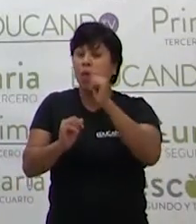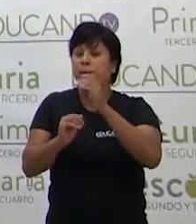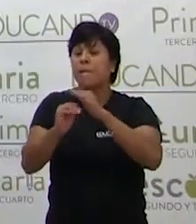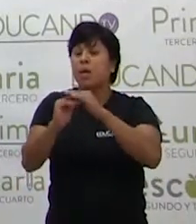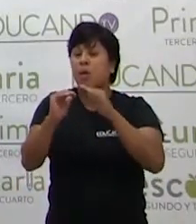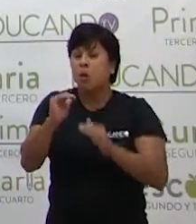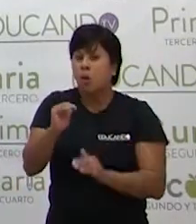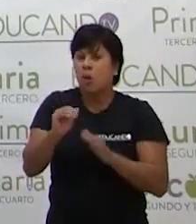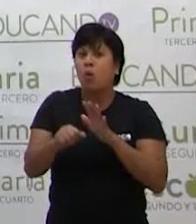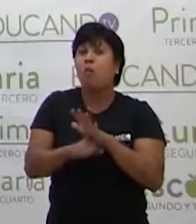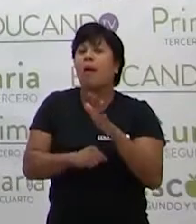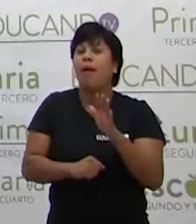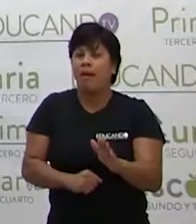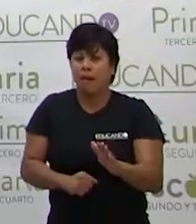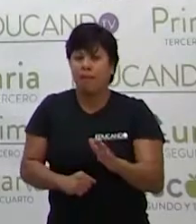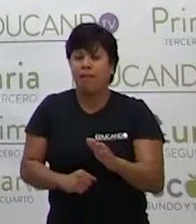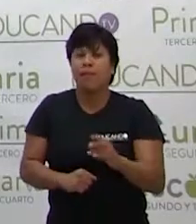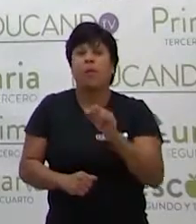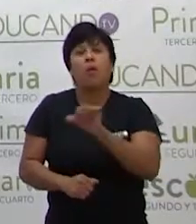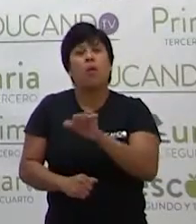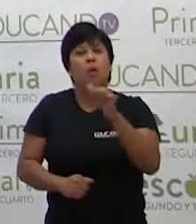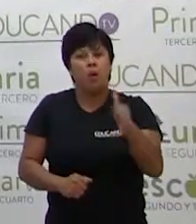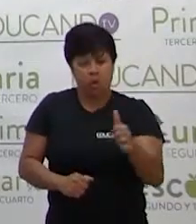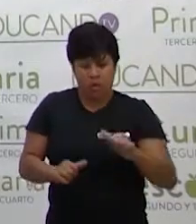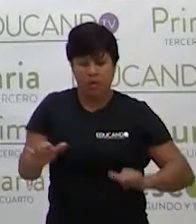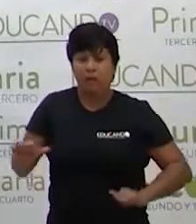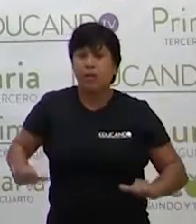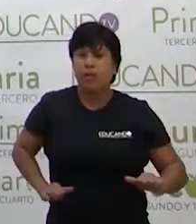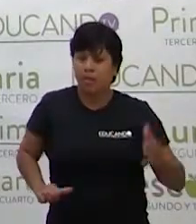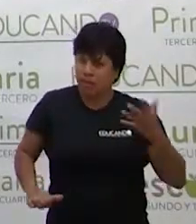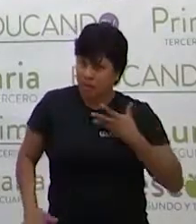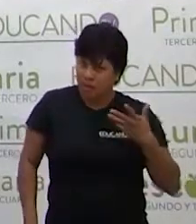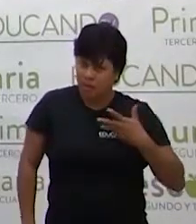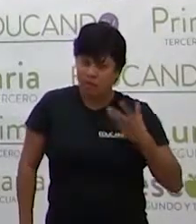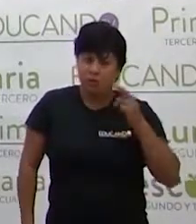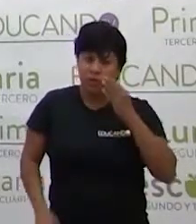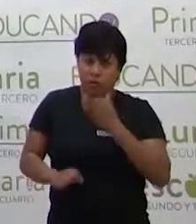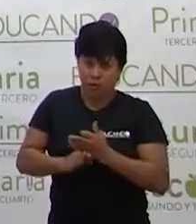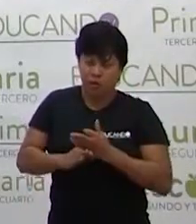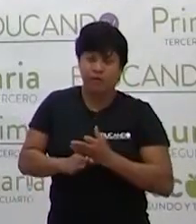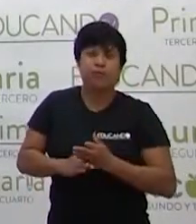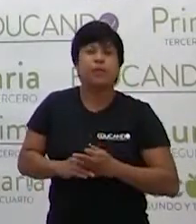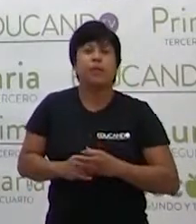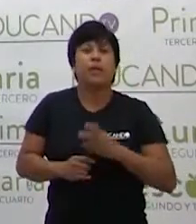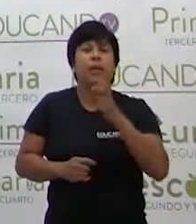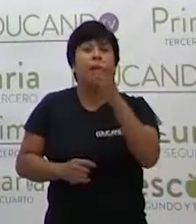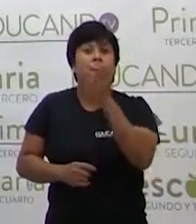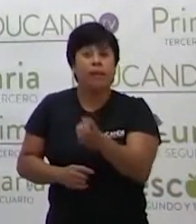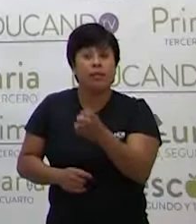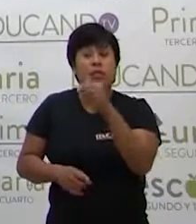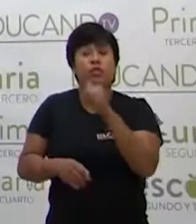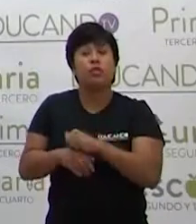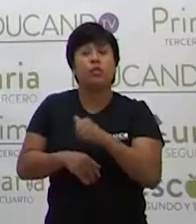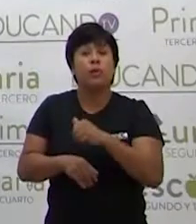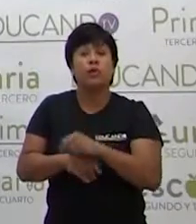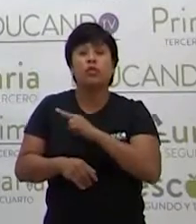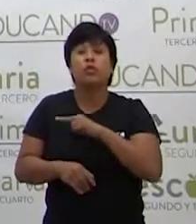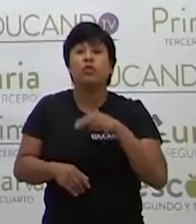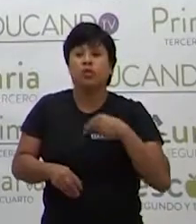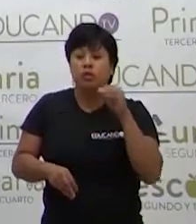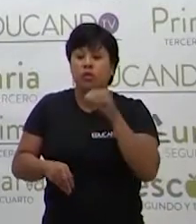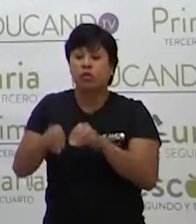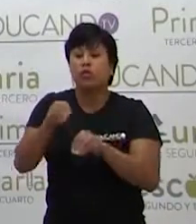menor y otro ejercicio más que tenemos por aquí. Entonces, estos números fueron